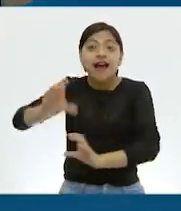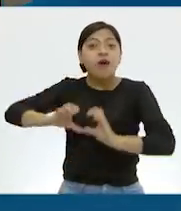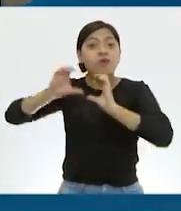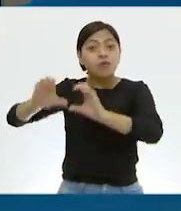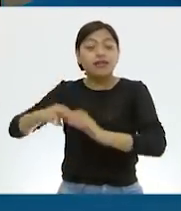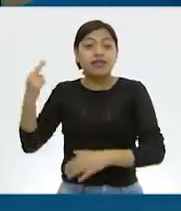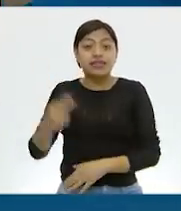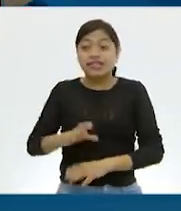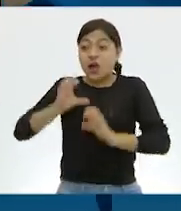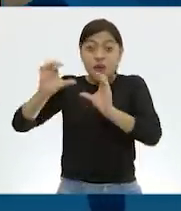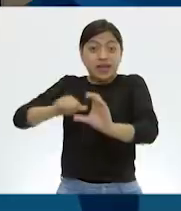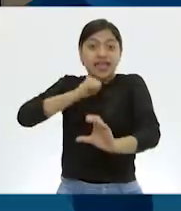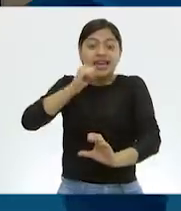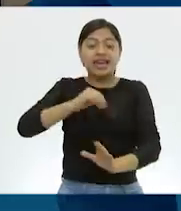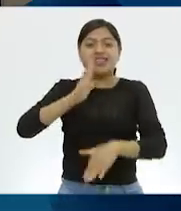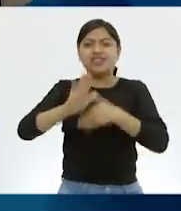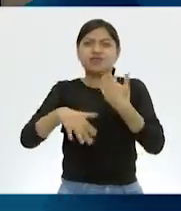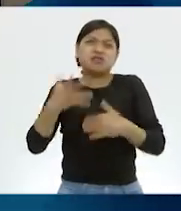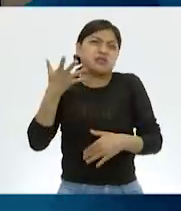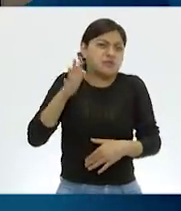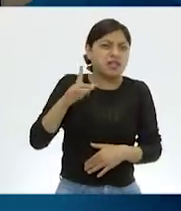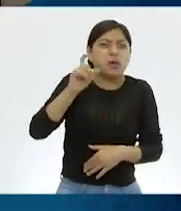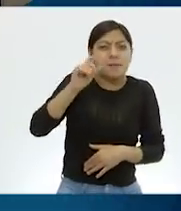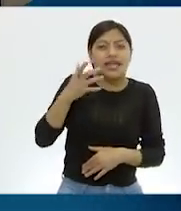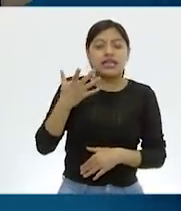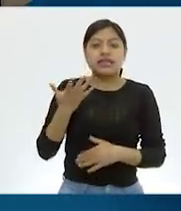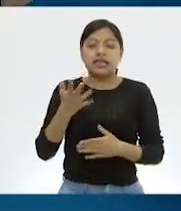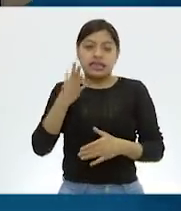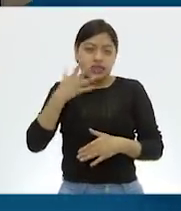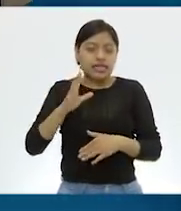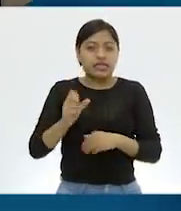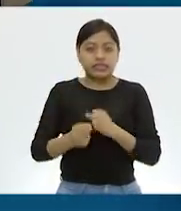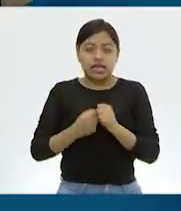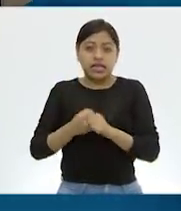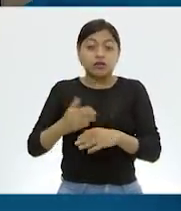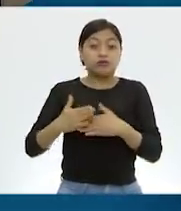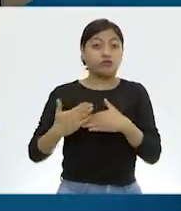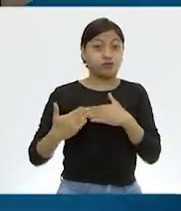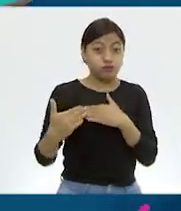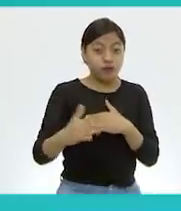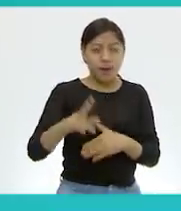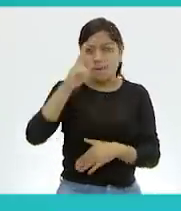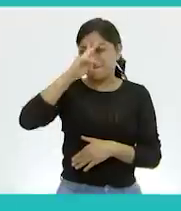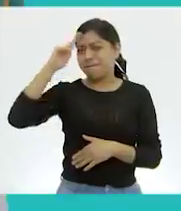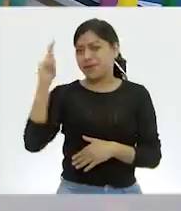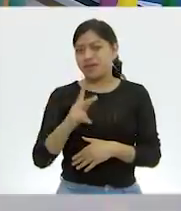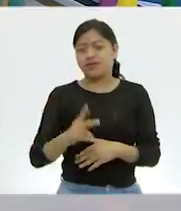ocurre, estaremos en 10 años, en 20 años, en 30 años en situaciones peores.